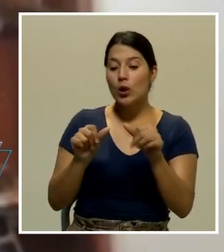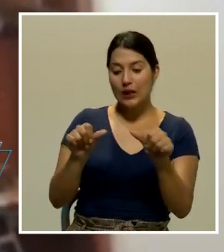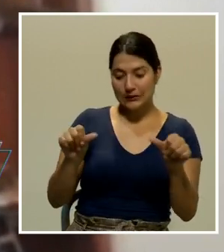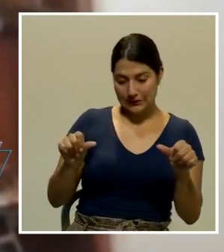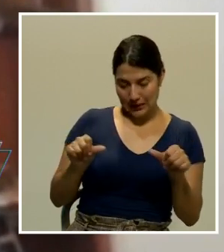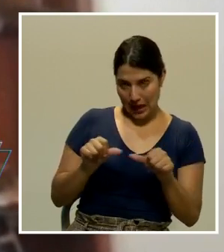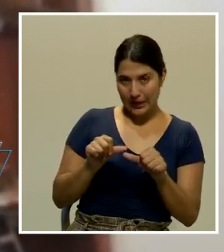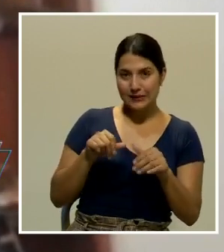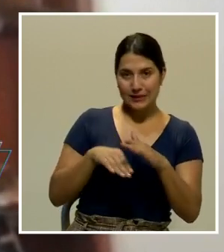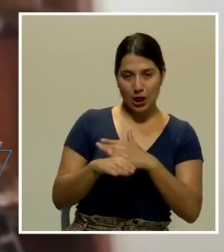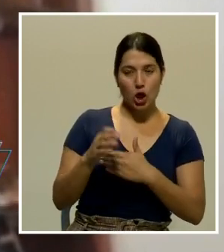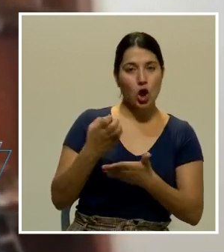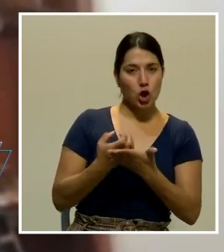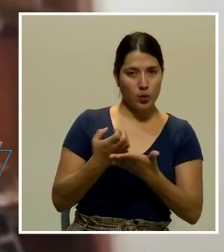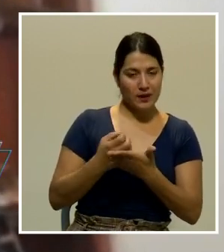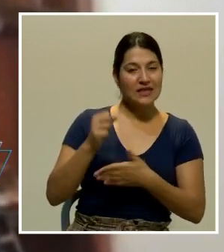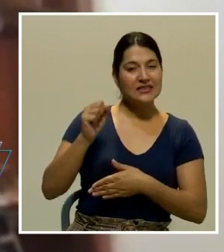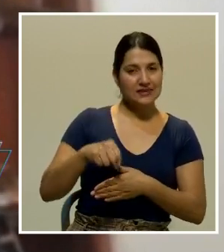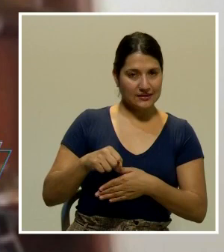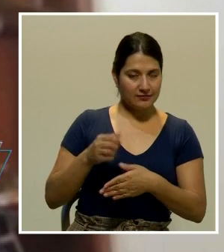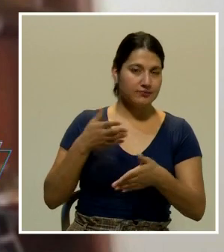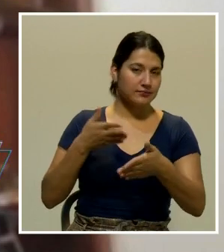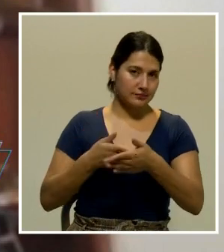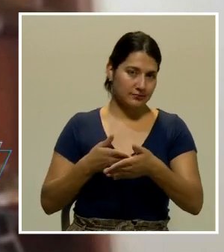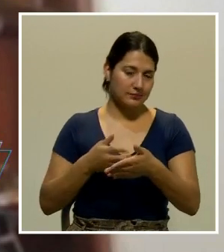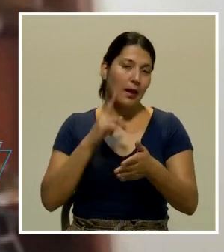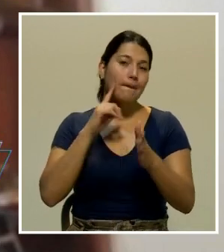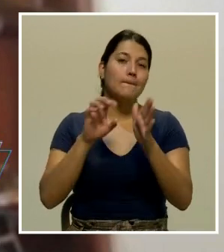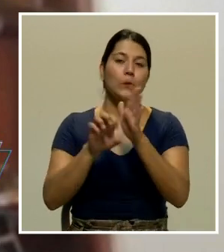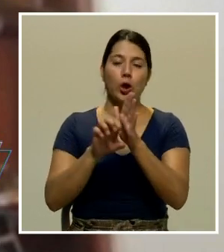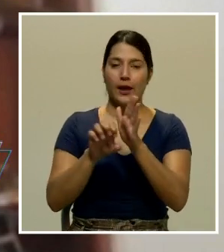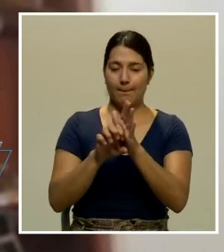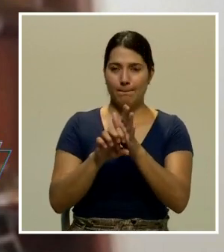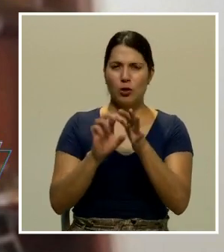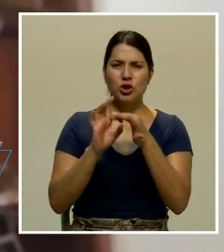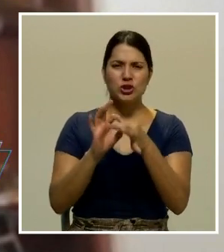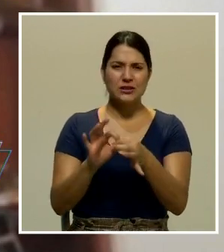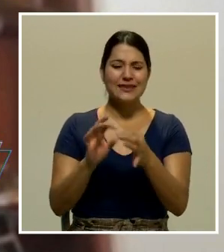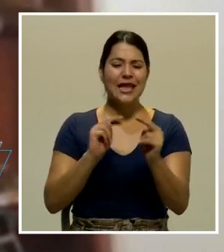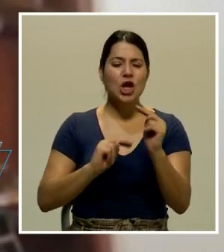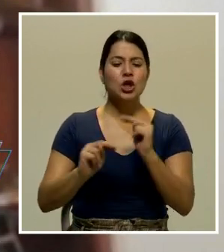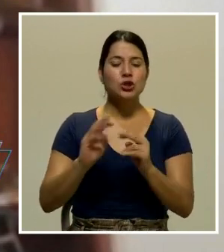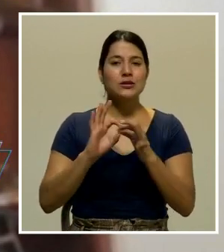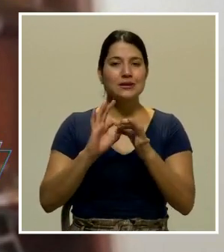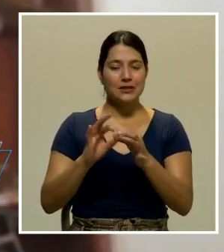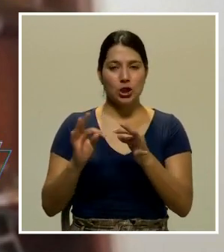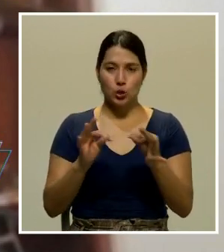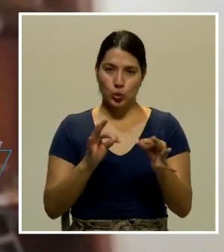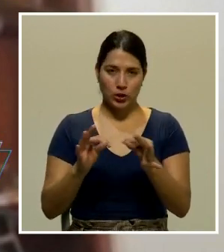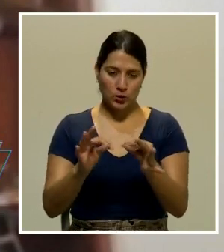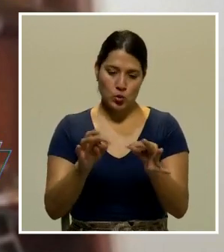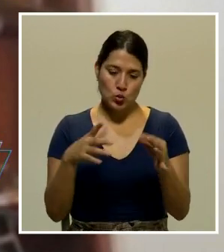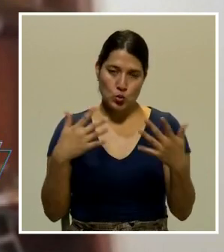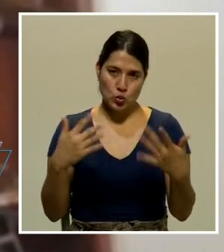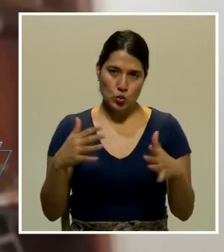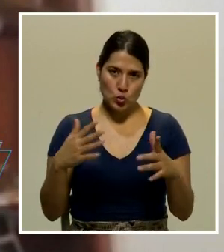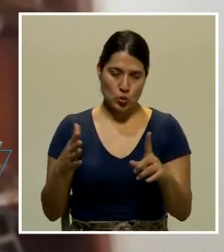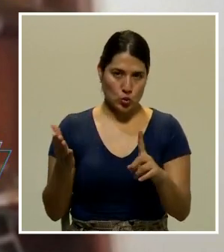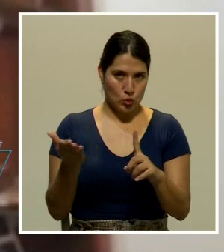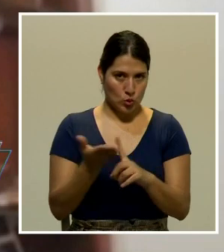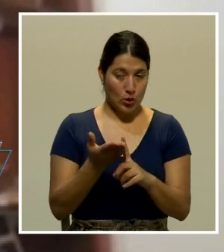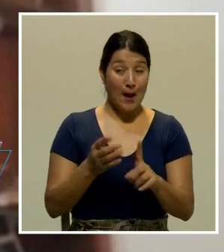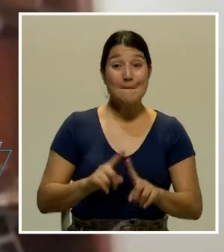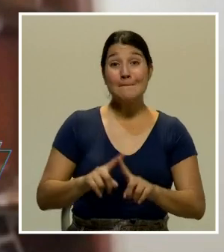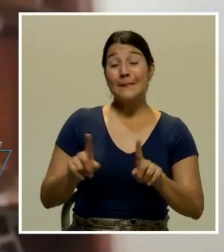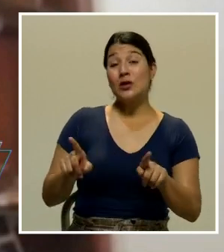han sido muy impactados. Por ejemplo, el sector turismo ha sido un sector con un impacto enorme, pero también hay